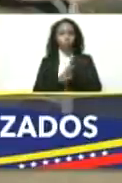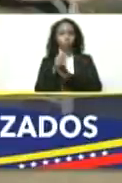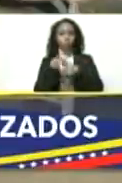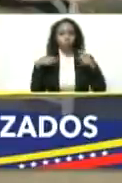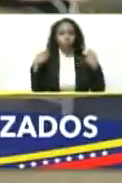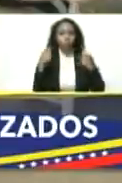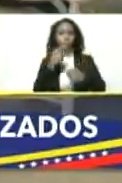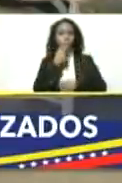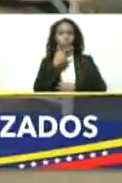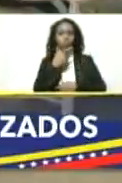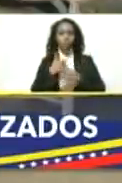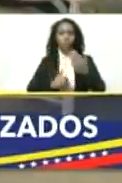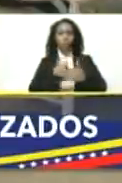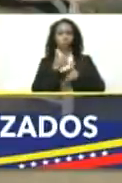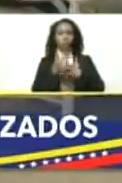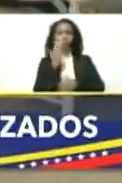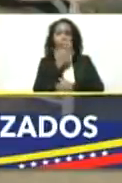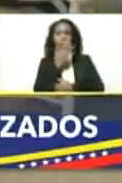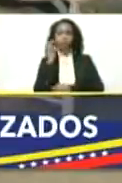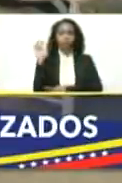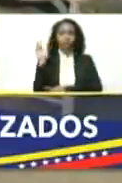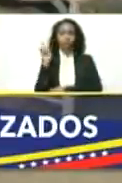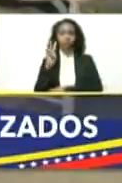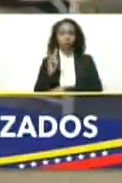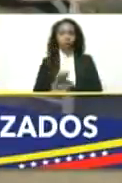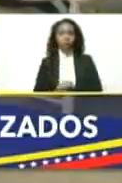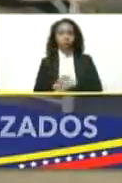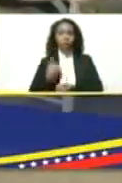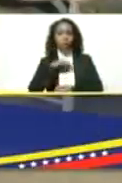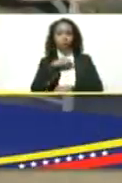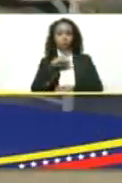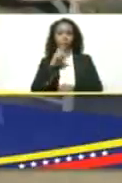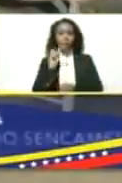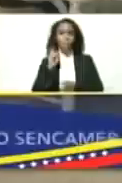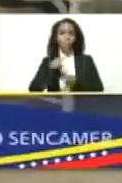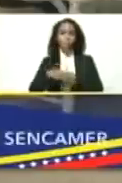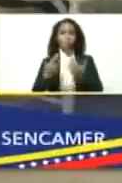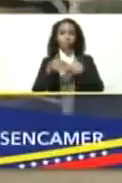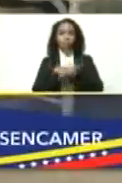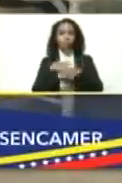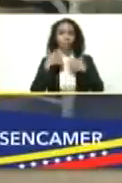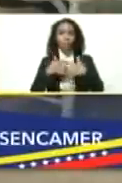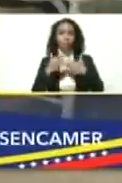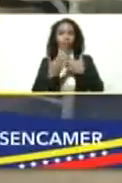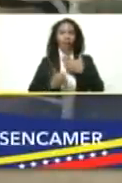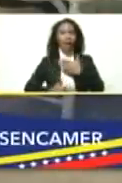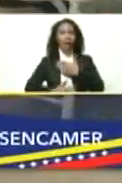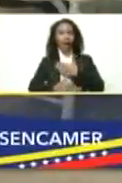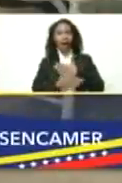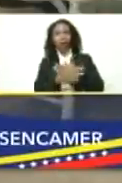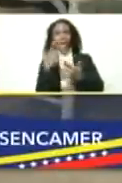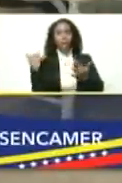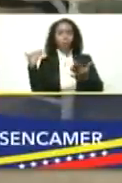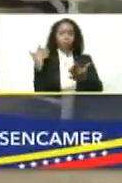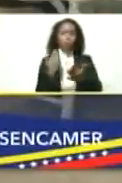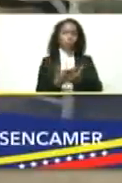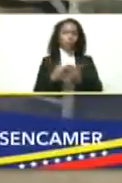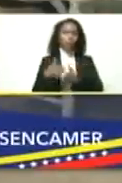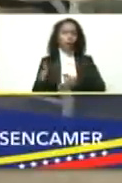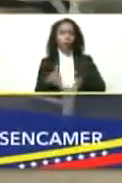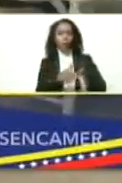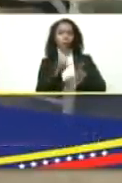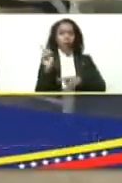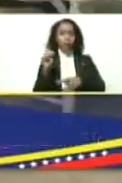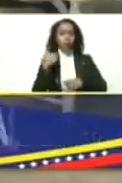hermoso proyecto como lo es Vitrina Venezuela. Y estamos incorporando empresas de larga trayectoria como esta. Nos encontramos